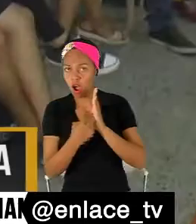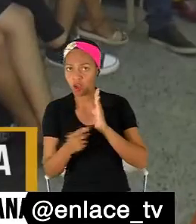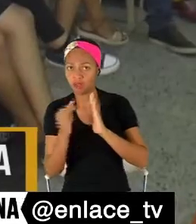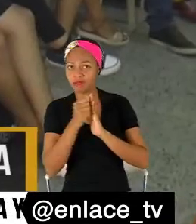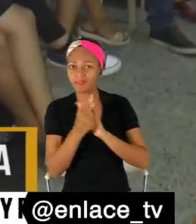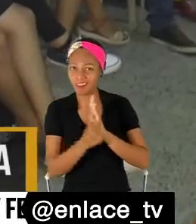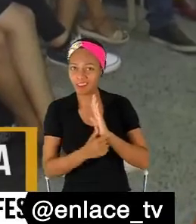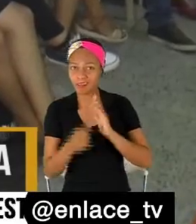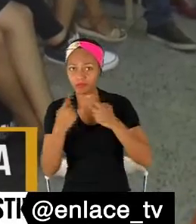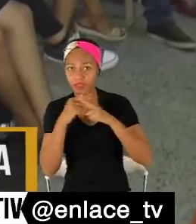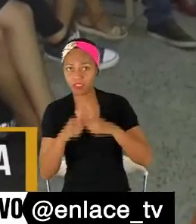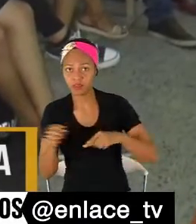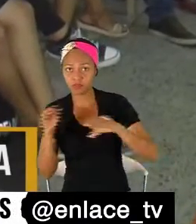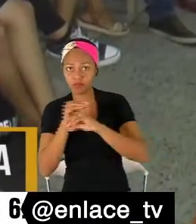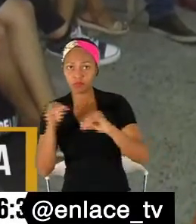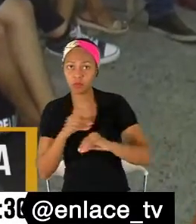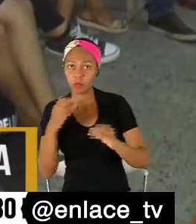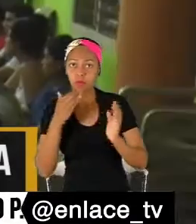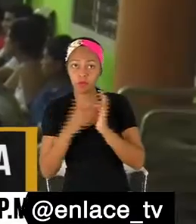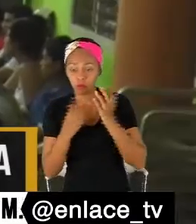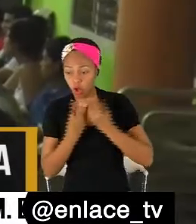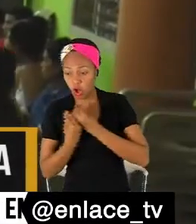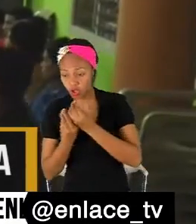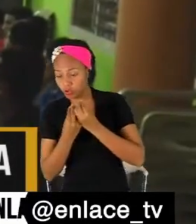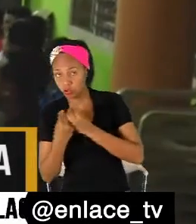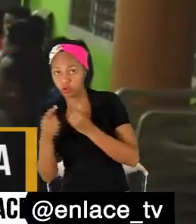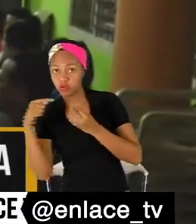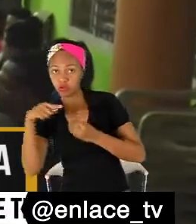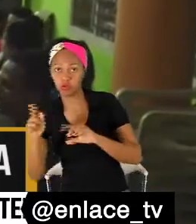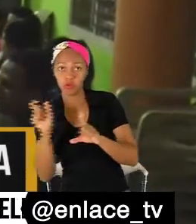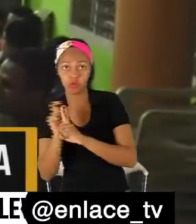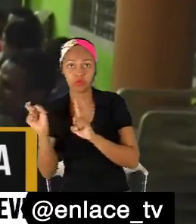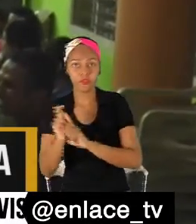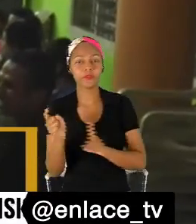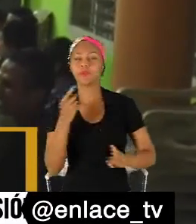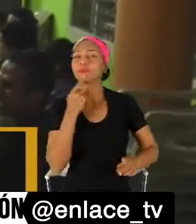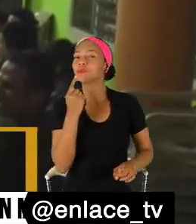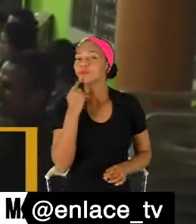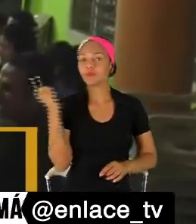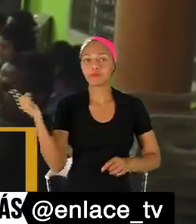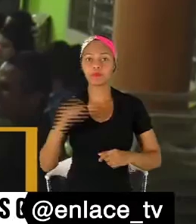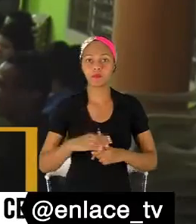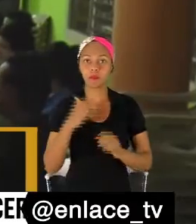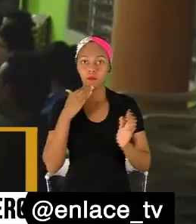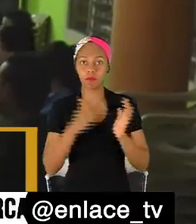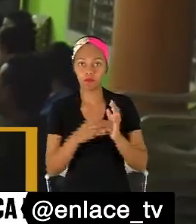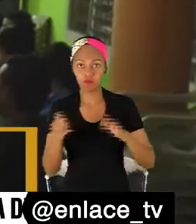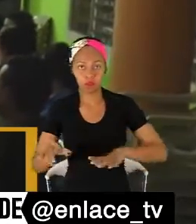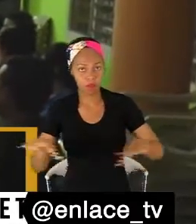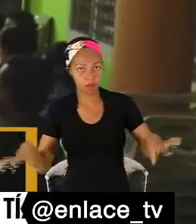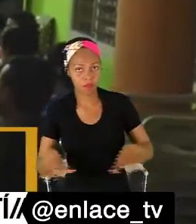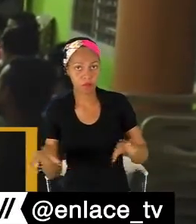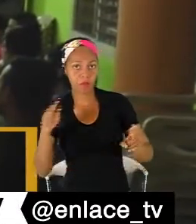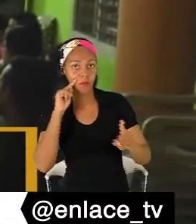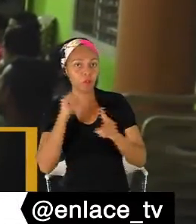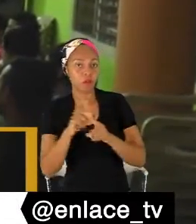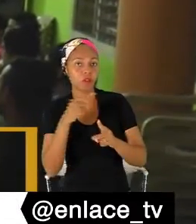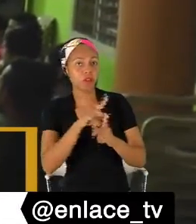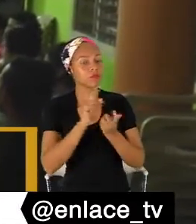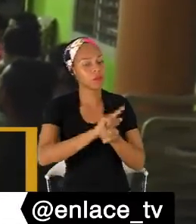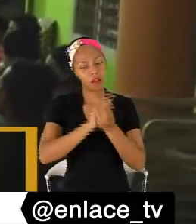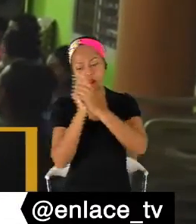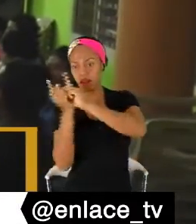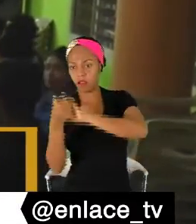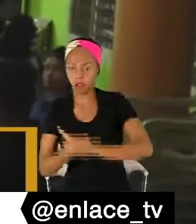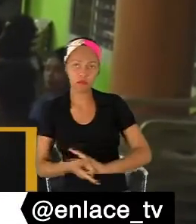de interés como el Consejo Municipal de Cultura. Buscando los espacios que nos permitan incidir y transformar